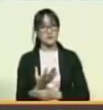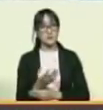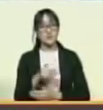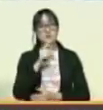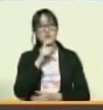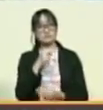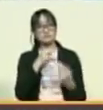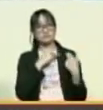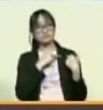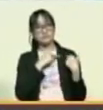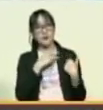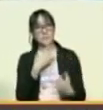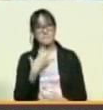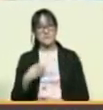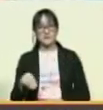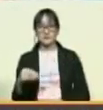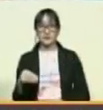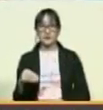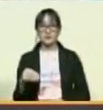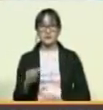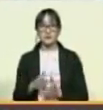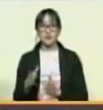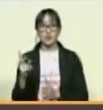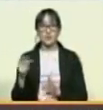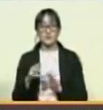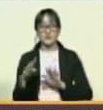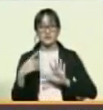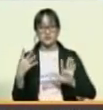será el presidente de la República para el periodo